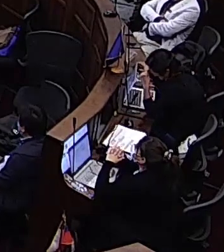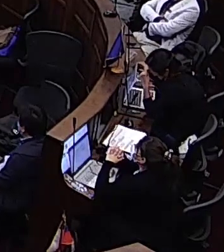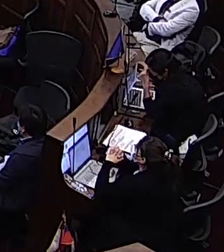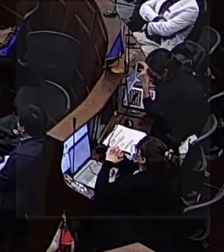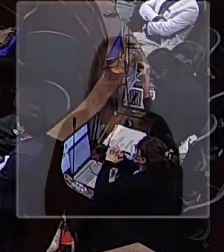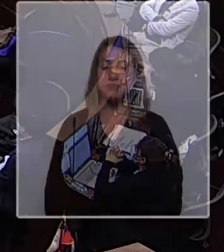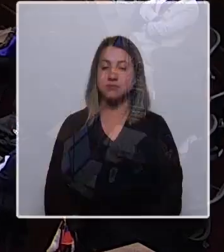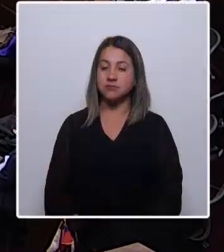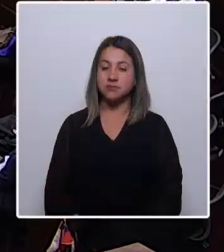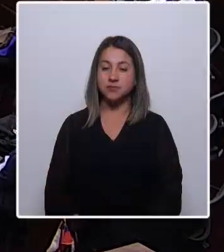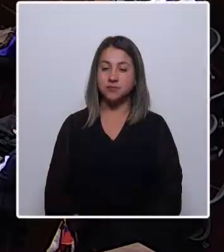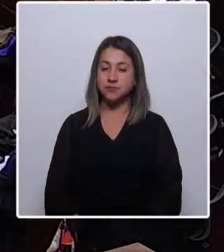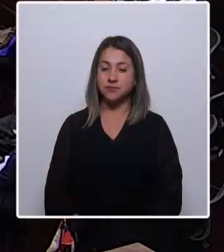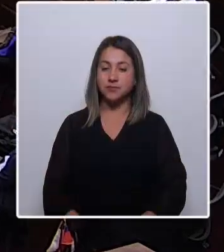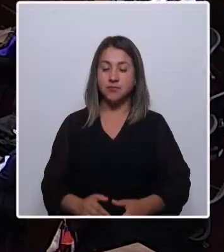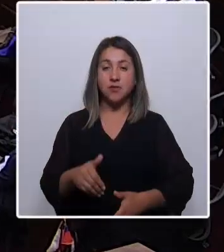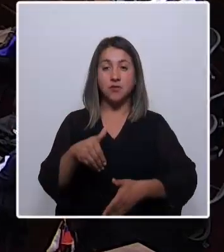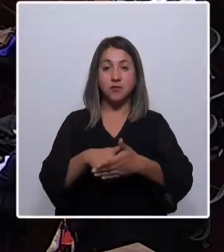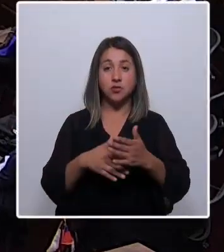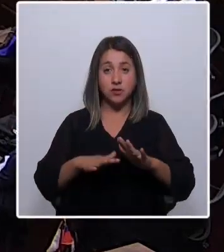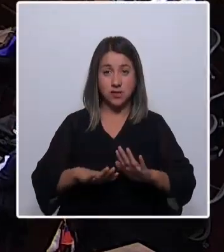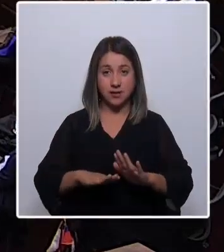Han emitido su voto.